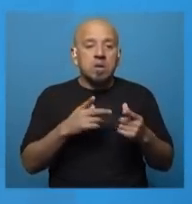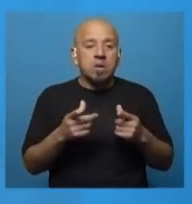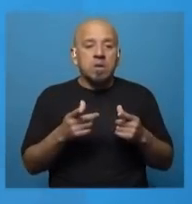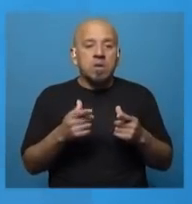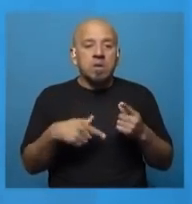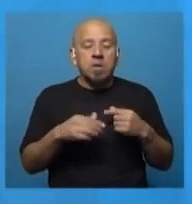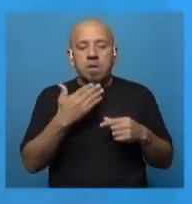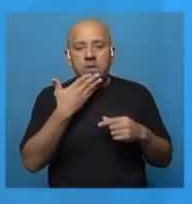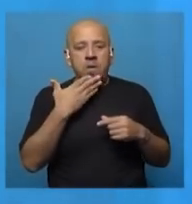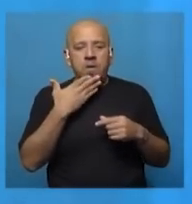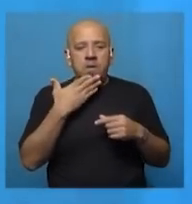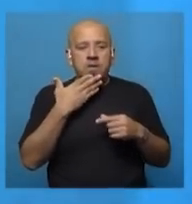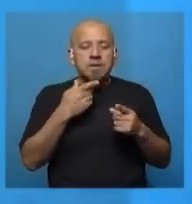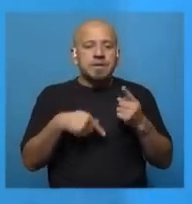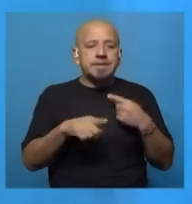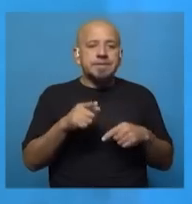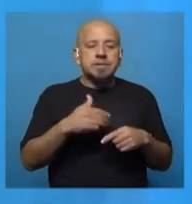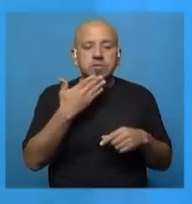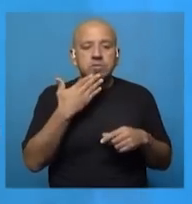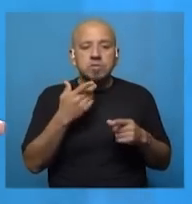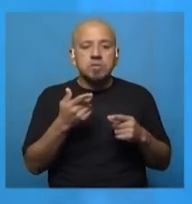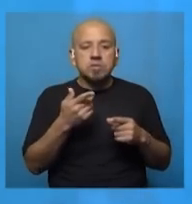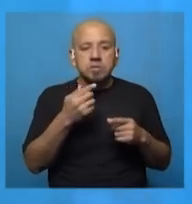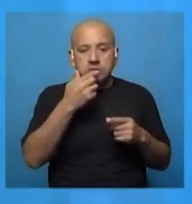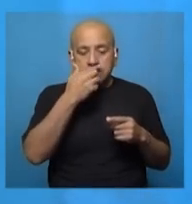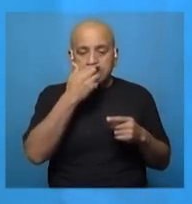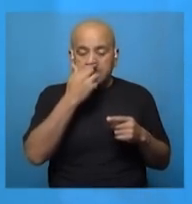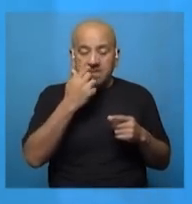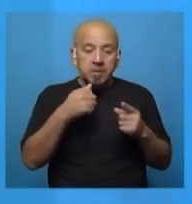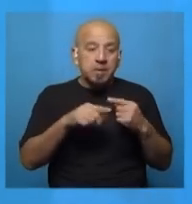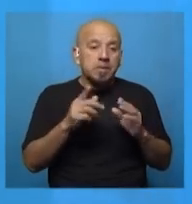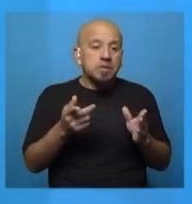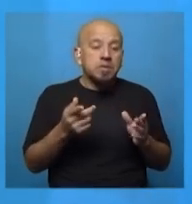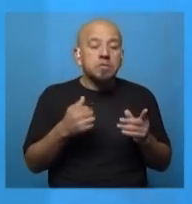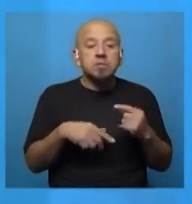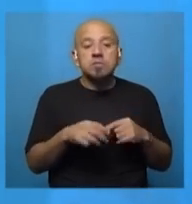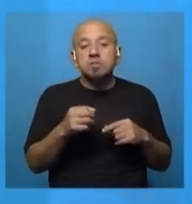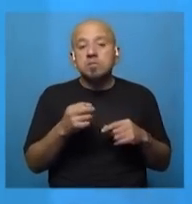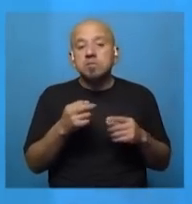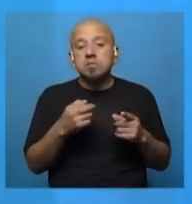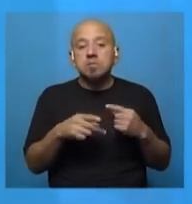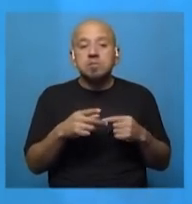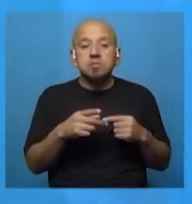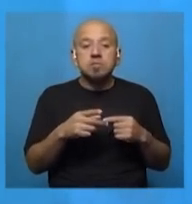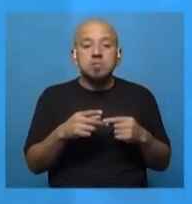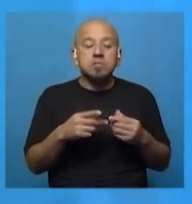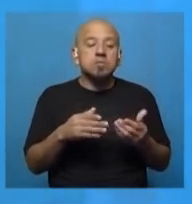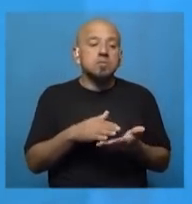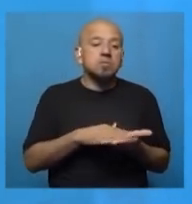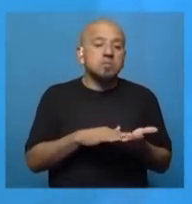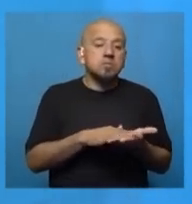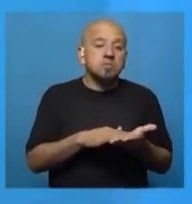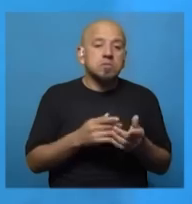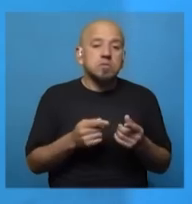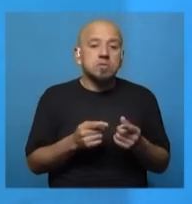estas sospechas estas suspicacias estas dudas yo no veo nada fuera del hogar fuera de lugar fuera de